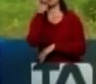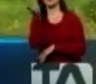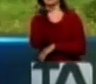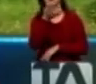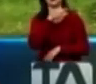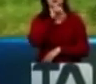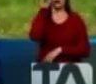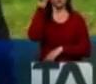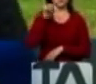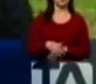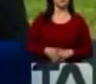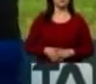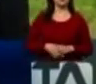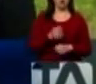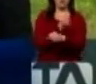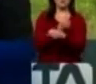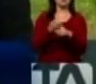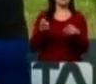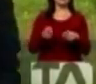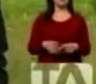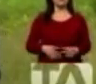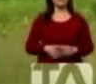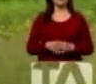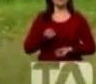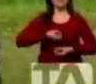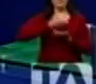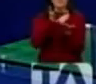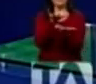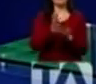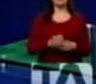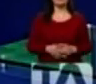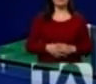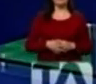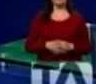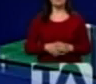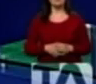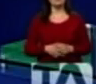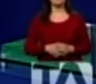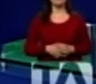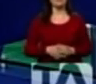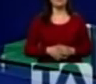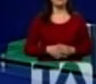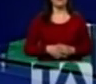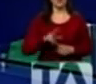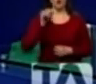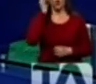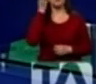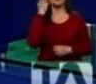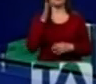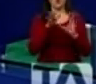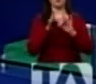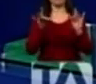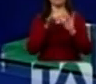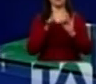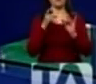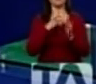de sustancias que no están permitidas. Esta es la información que les tenemos desde aquí, desde Carapungo. Por favor, no se olviden escribirnos a nuestro